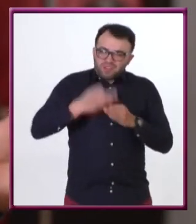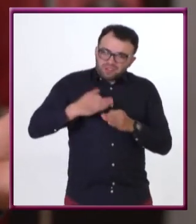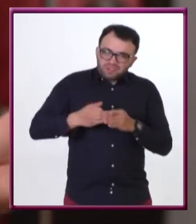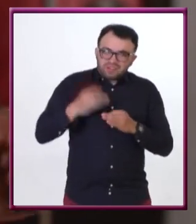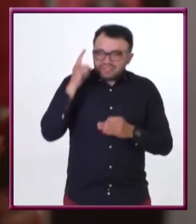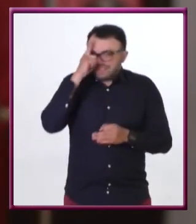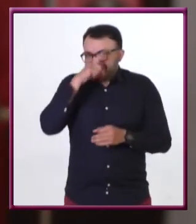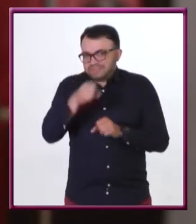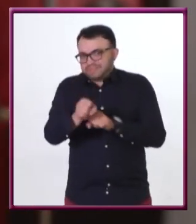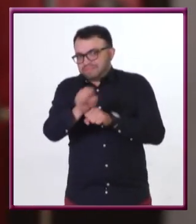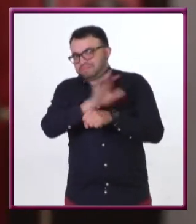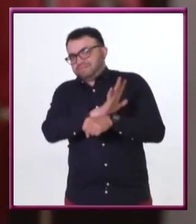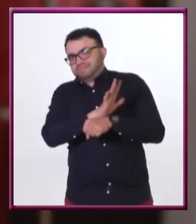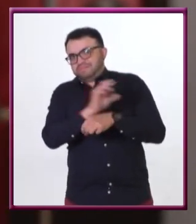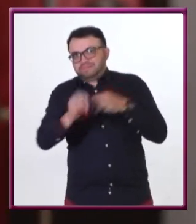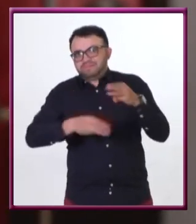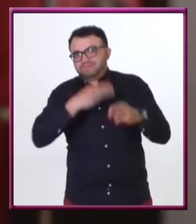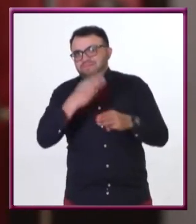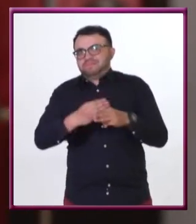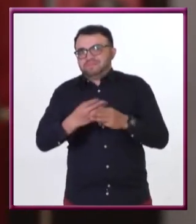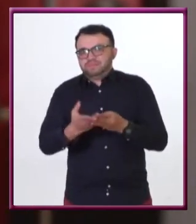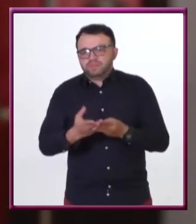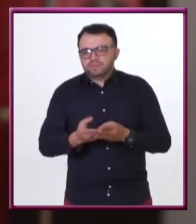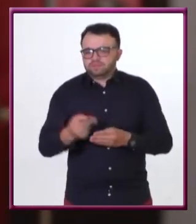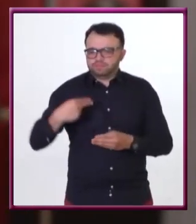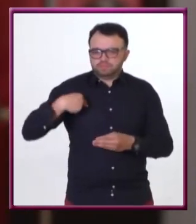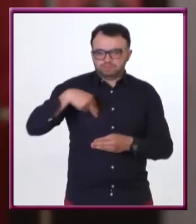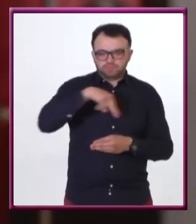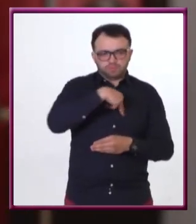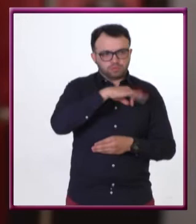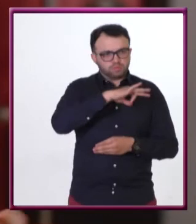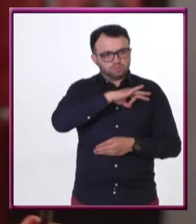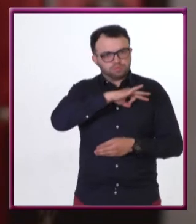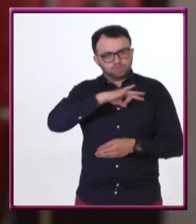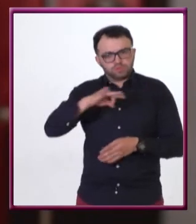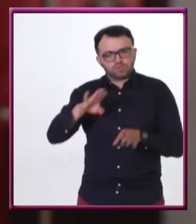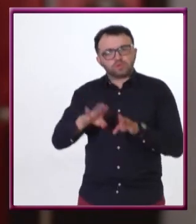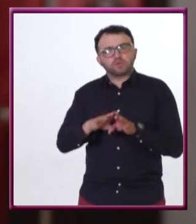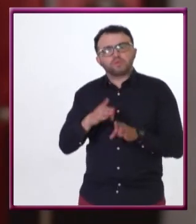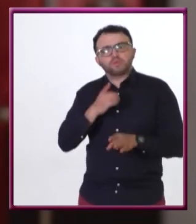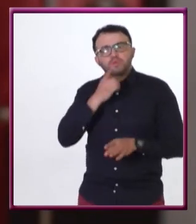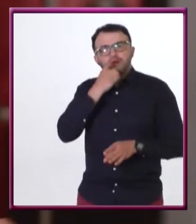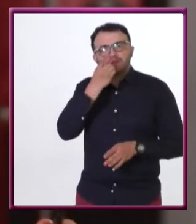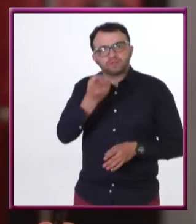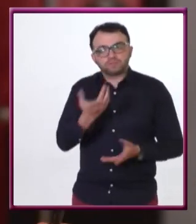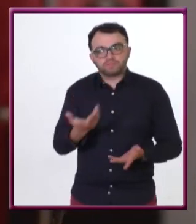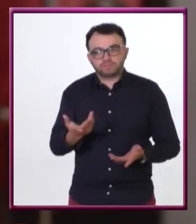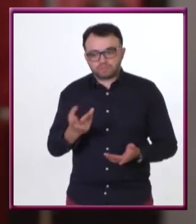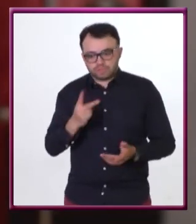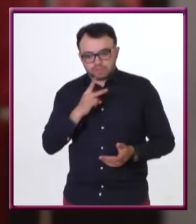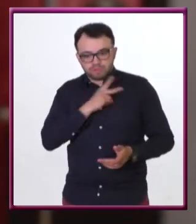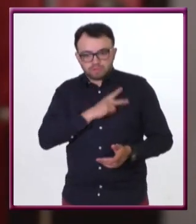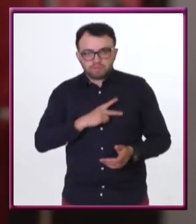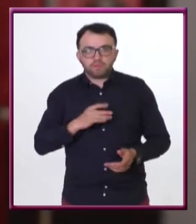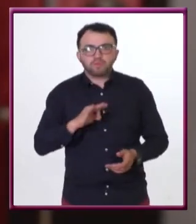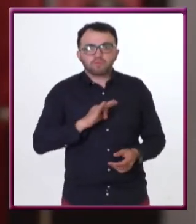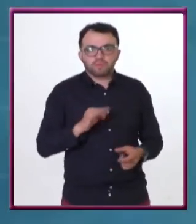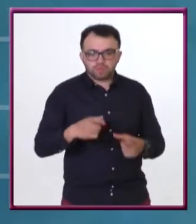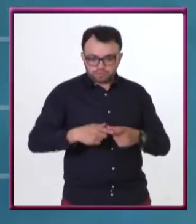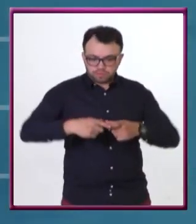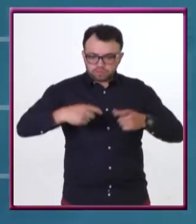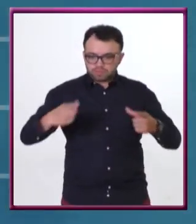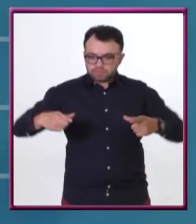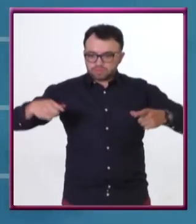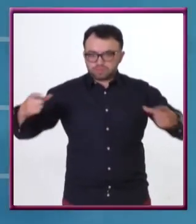México, ¿no? Y si nosotros podríamos decir que un virus se reproduce de forma exponencial, ¿eso qué significa?